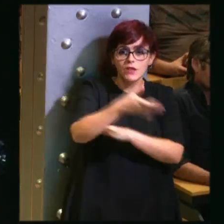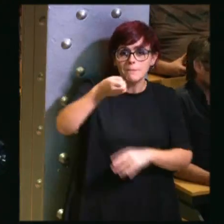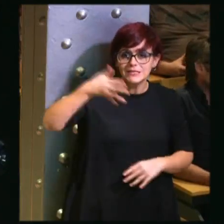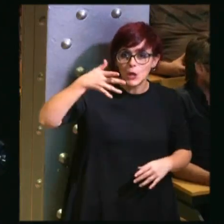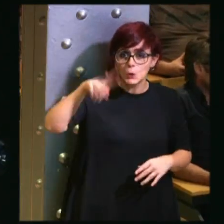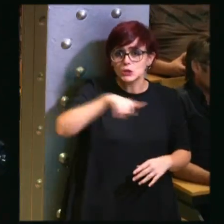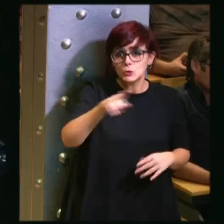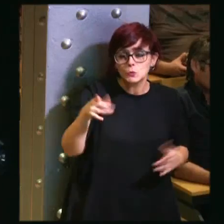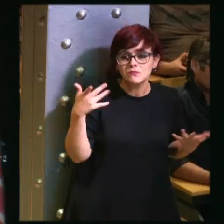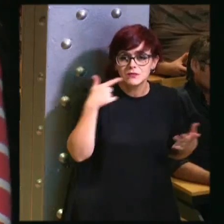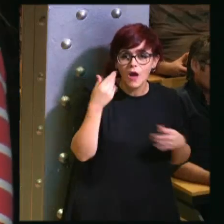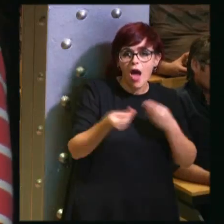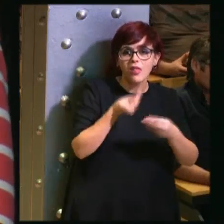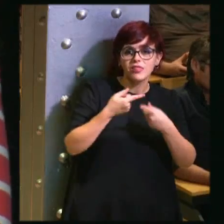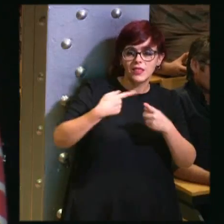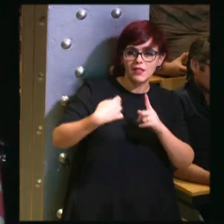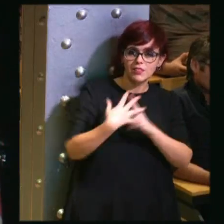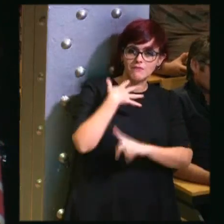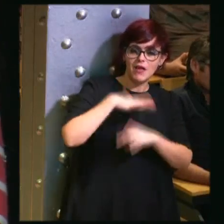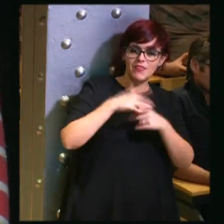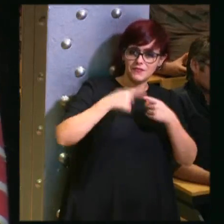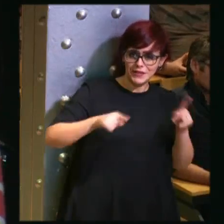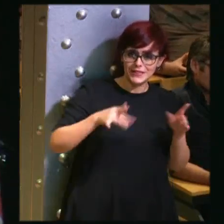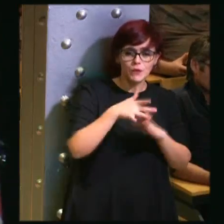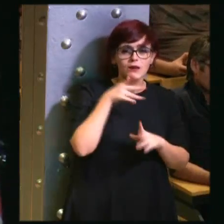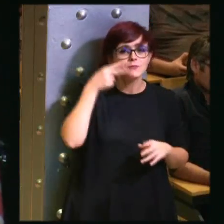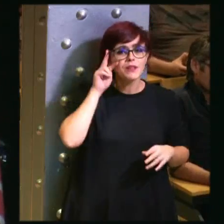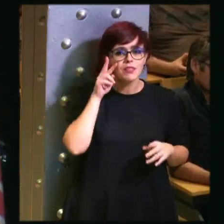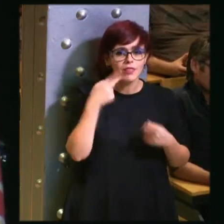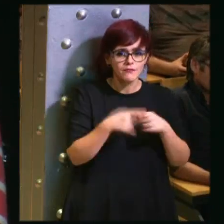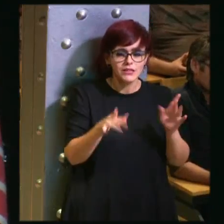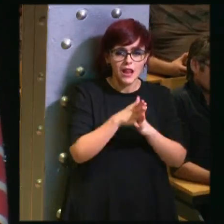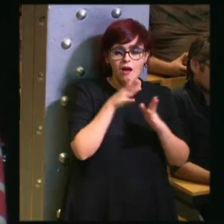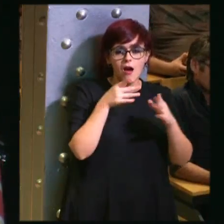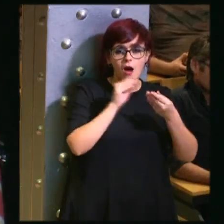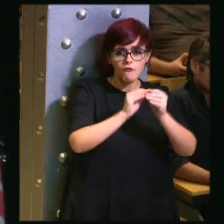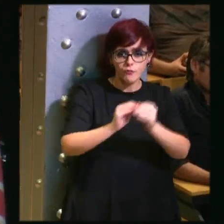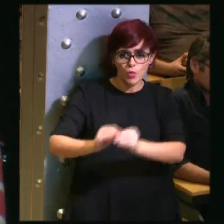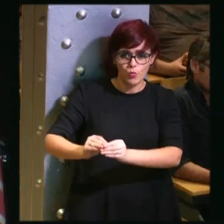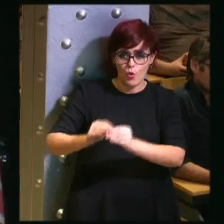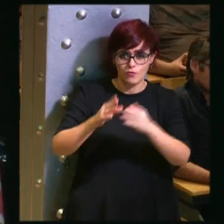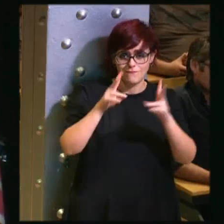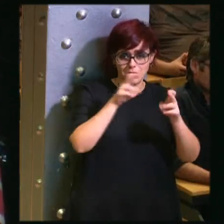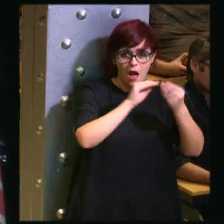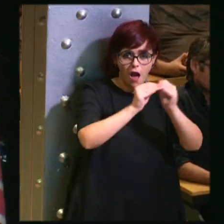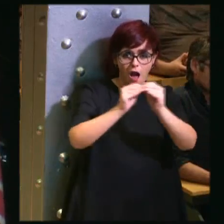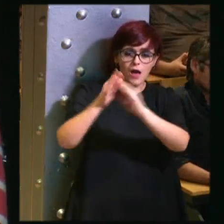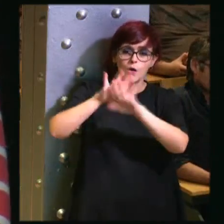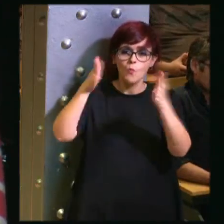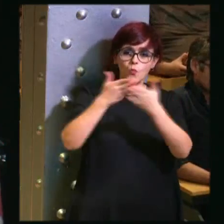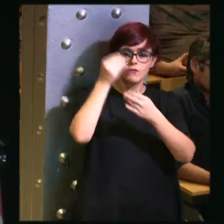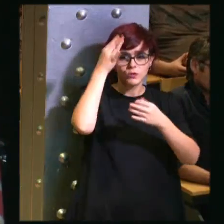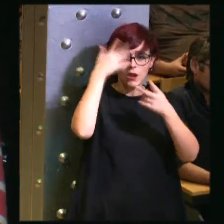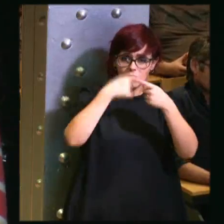Lo que me lo va a hacer es hacer diferente la producción, la cadena de producción de ese mundo virtual